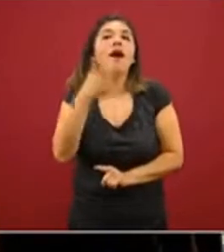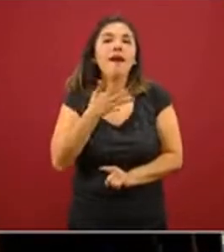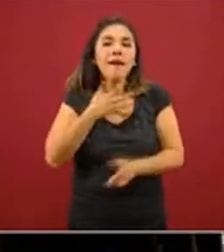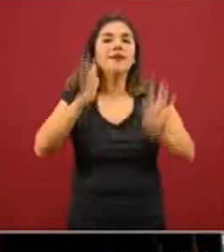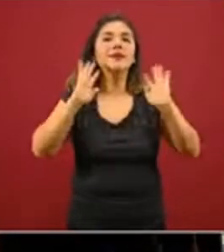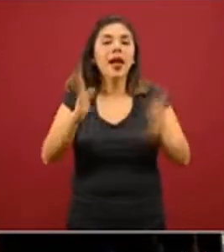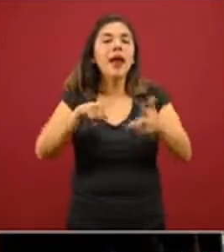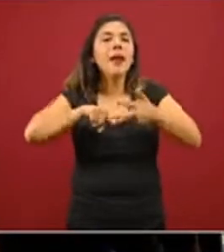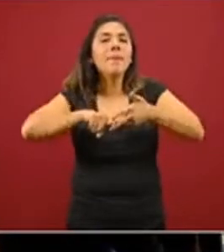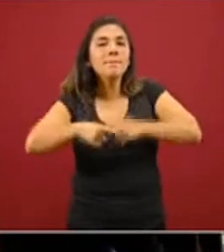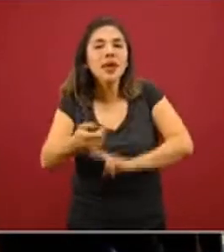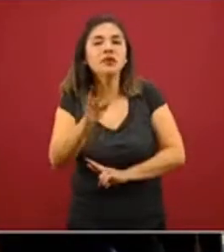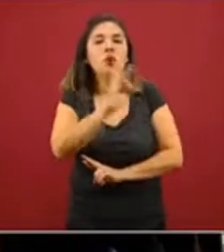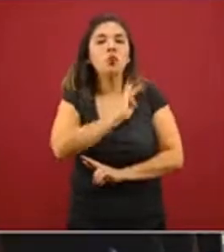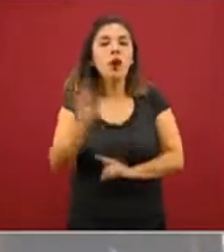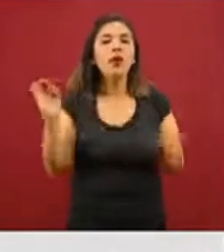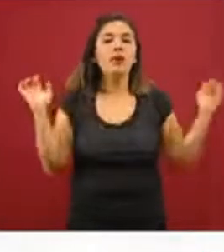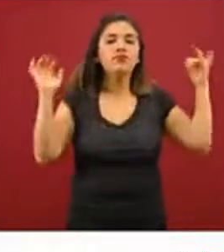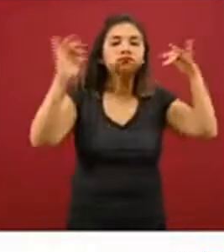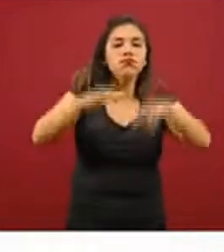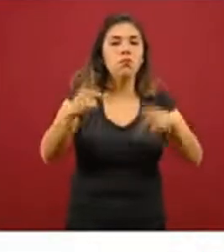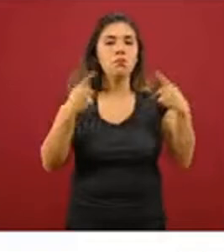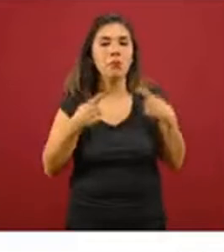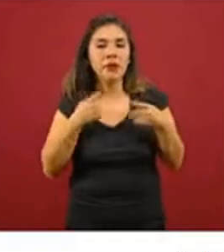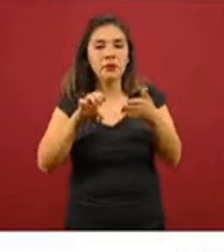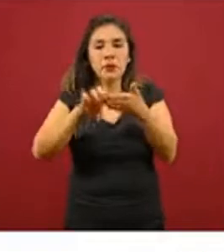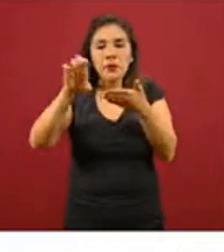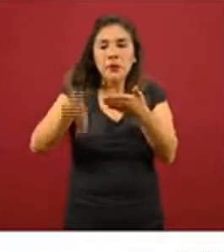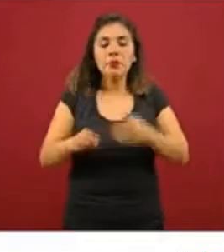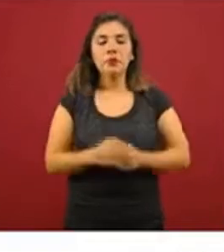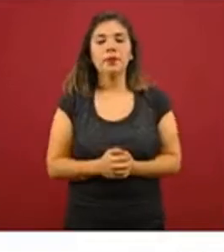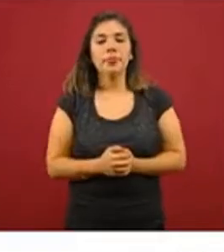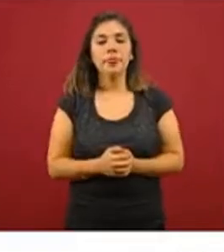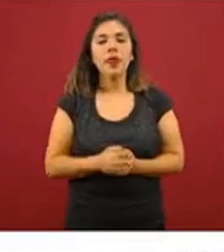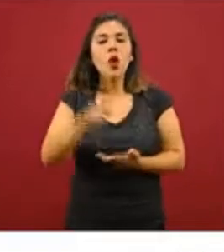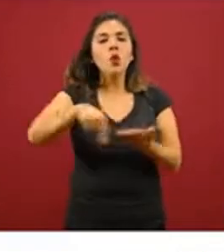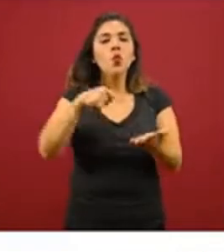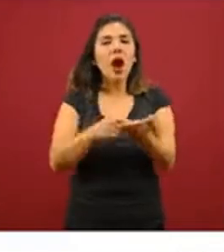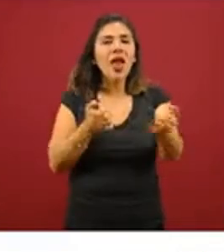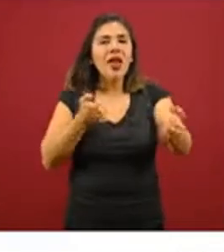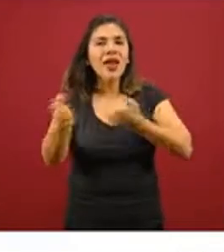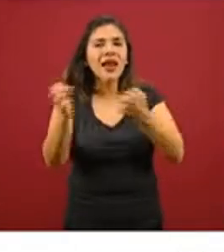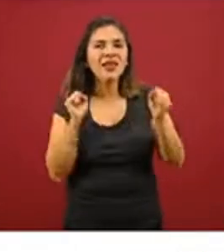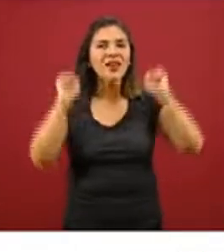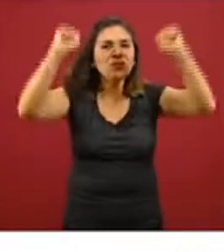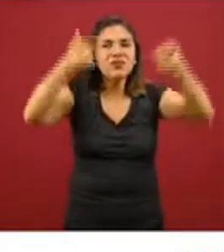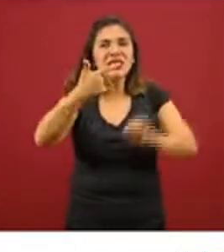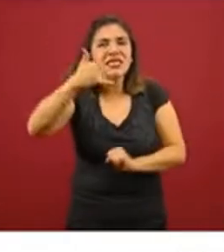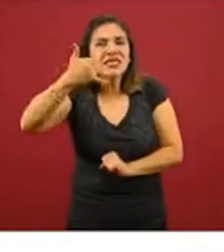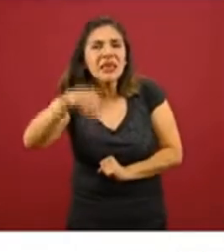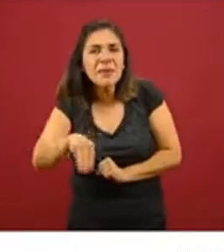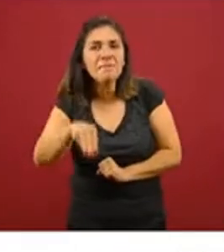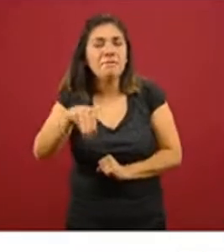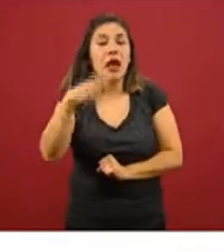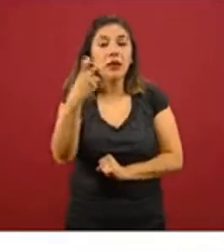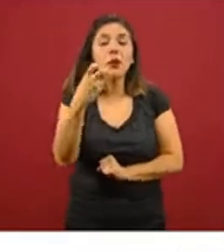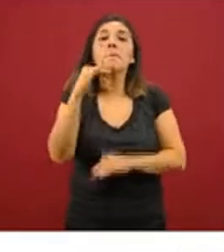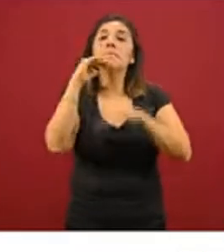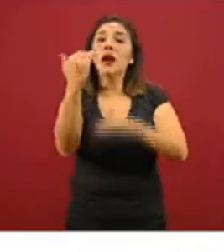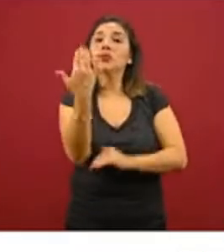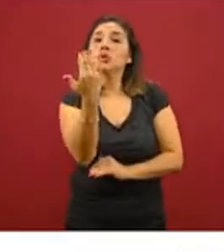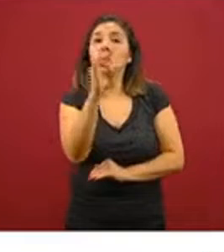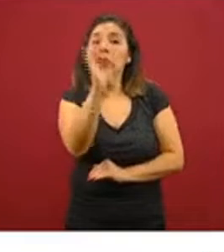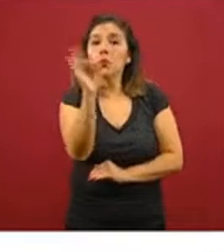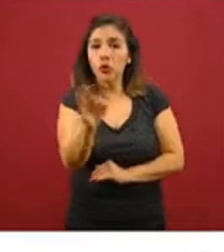inicia la posibilidad de un aforo. En el caso de los gimnasios, spas y similares, dice 50% y